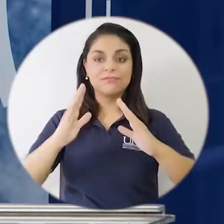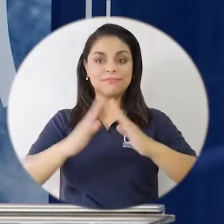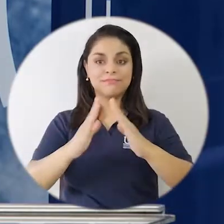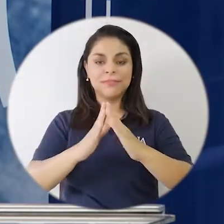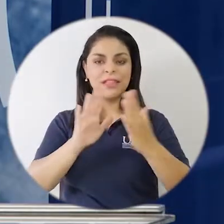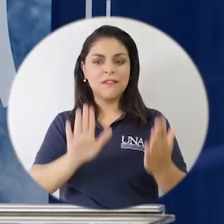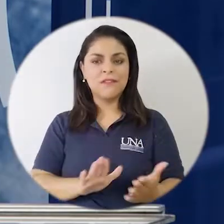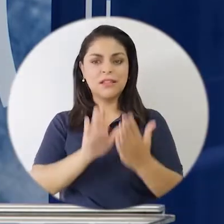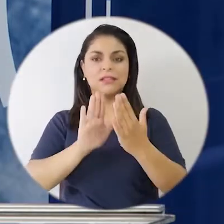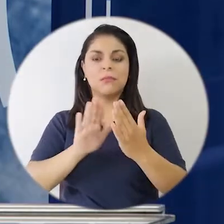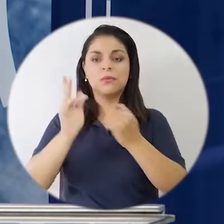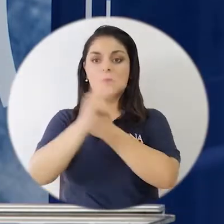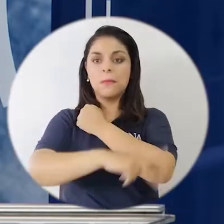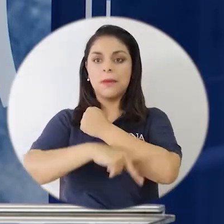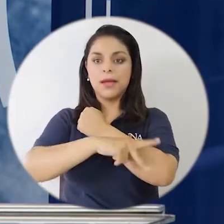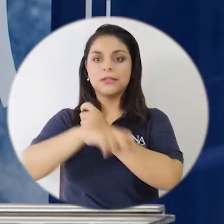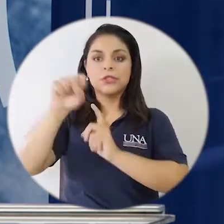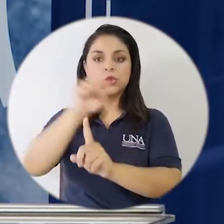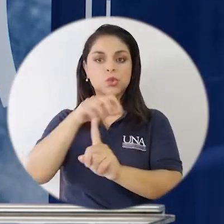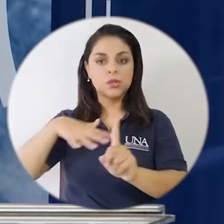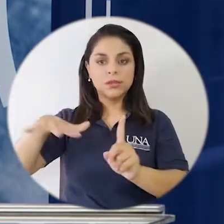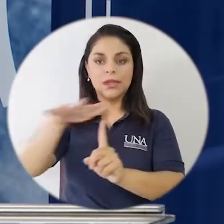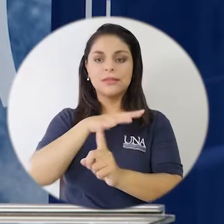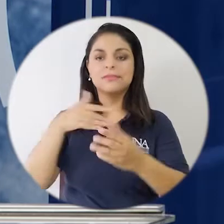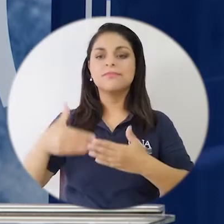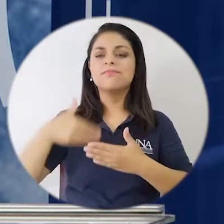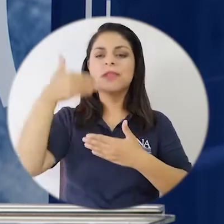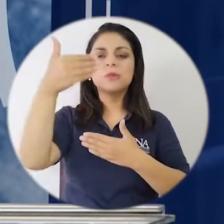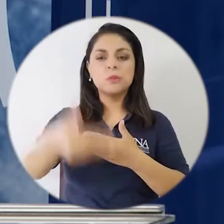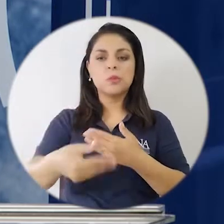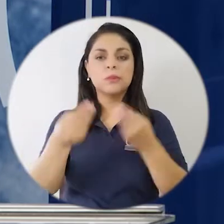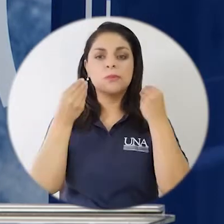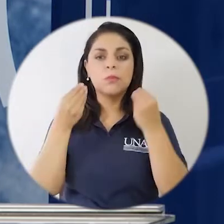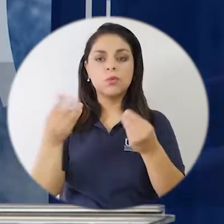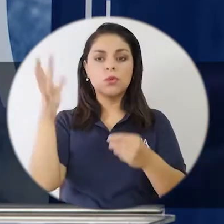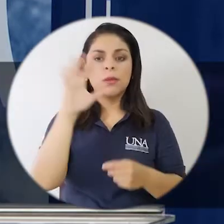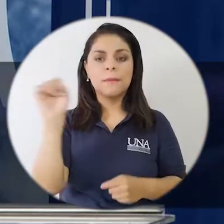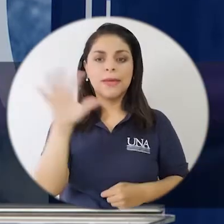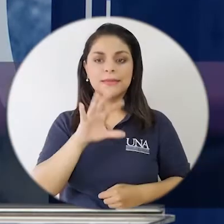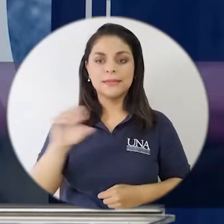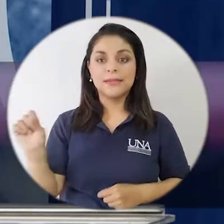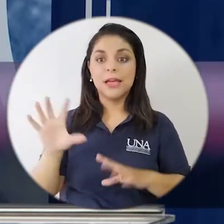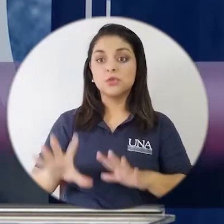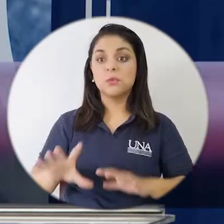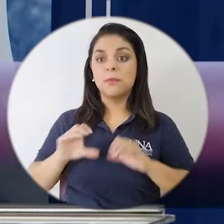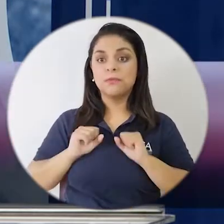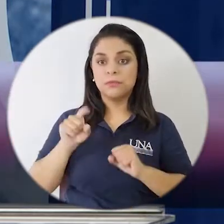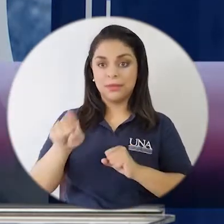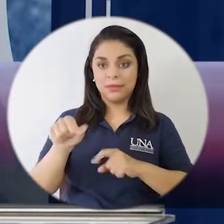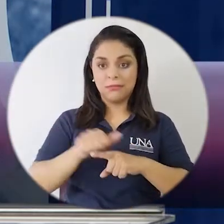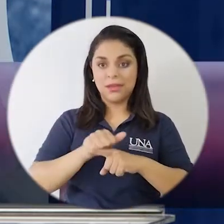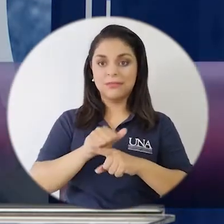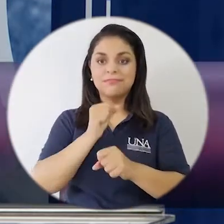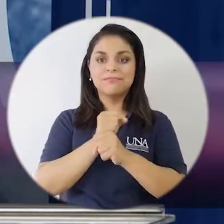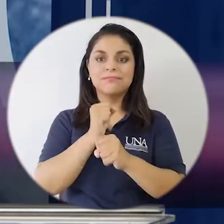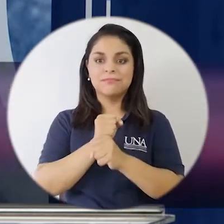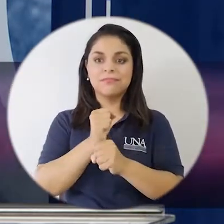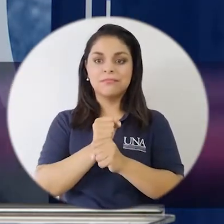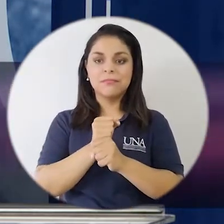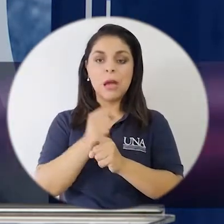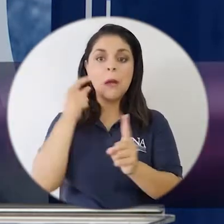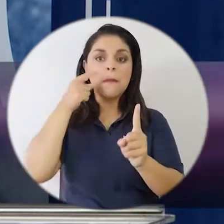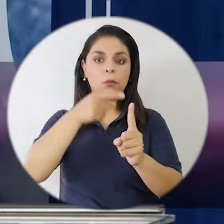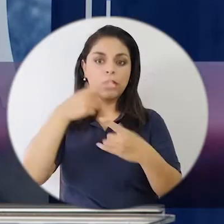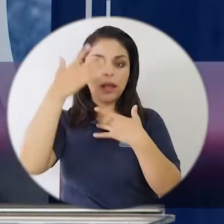teletrabajo que enfrentamos como país y como sociedad después de tantos meses de haber asumido esta práctica laboral en el marco pues,